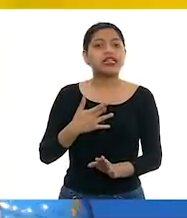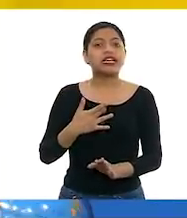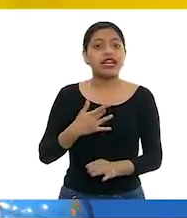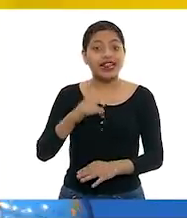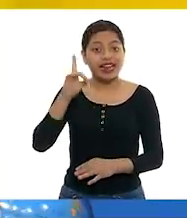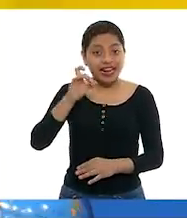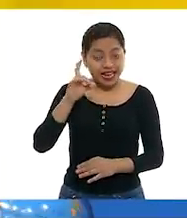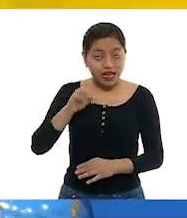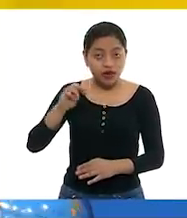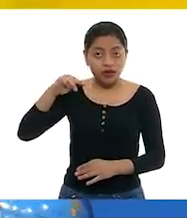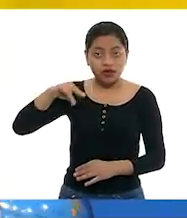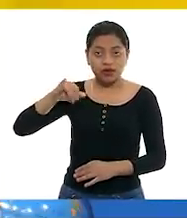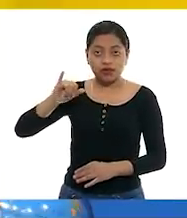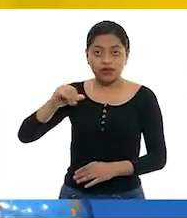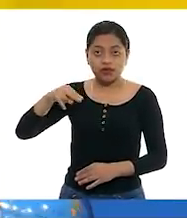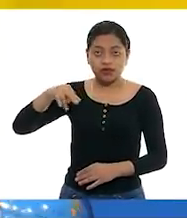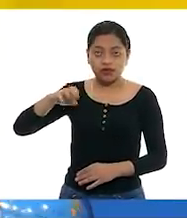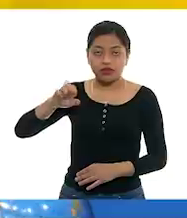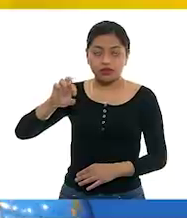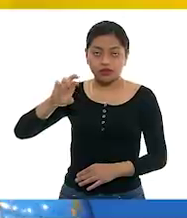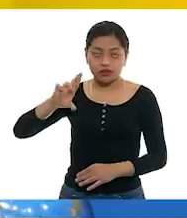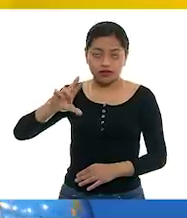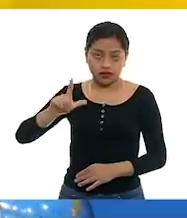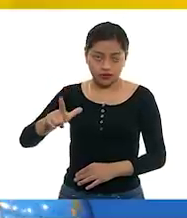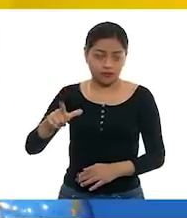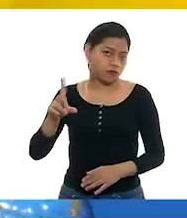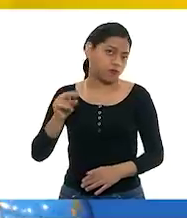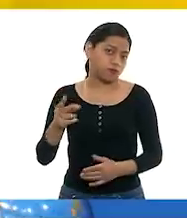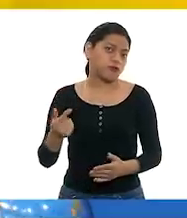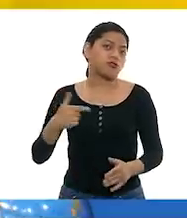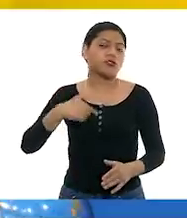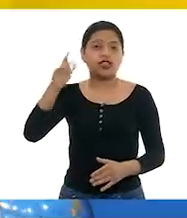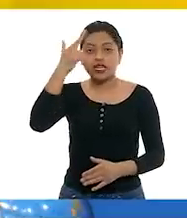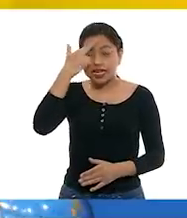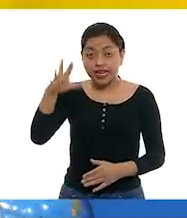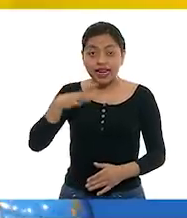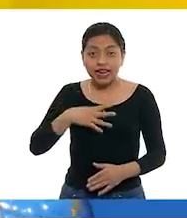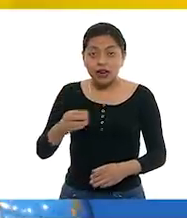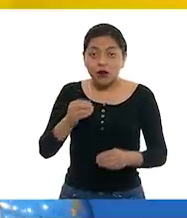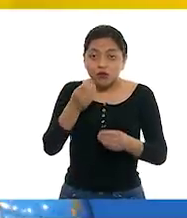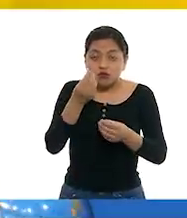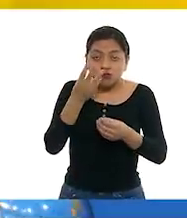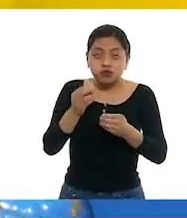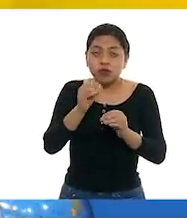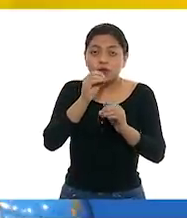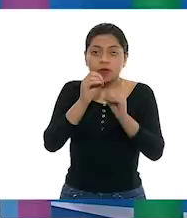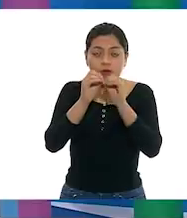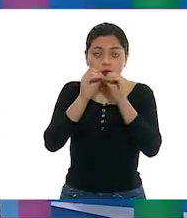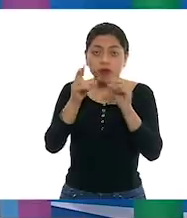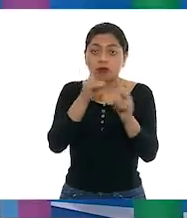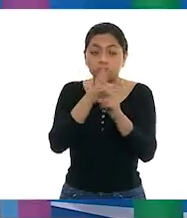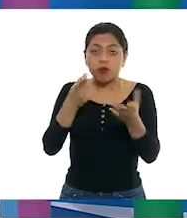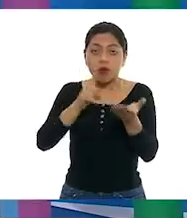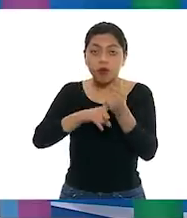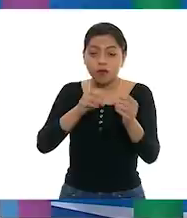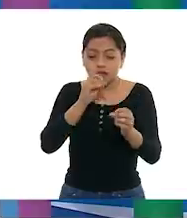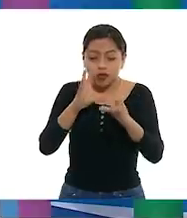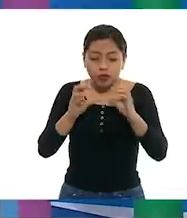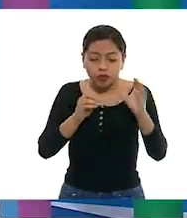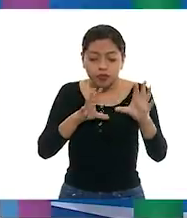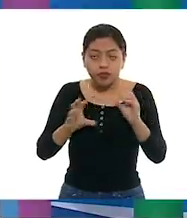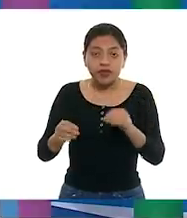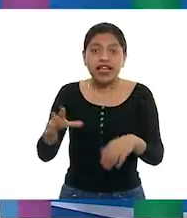usar agua mineral. Y entonces recordé que las burbujas del agua son dióxido